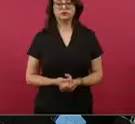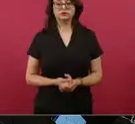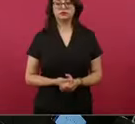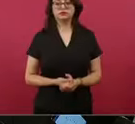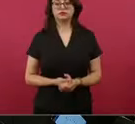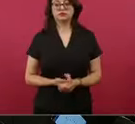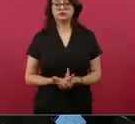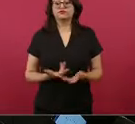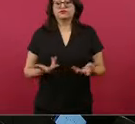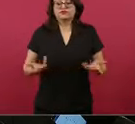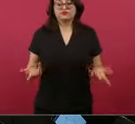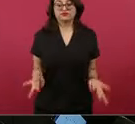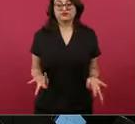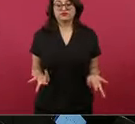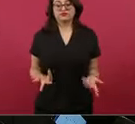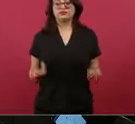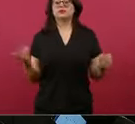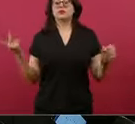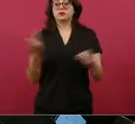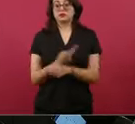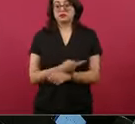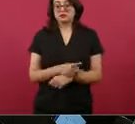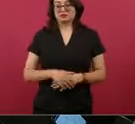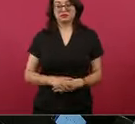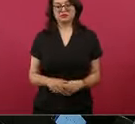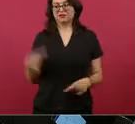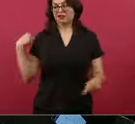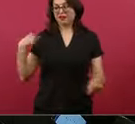una tendencia amarillista,